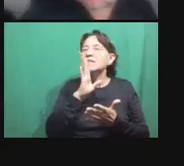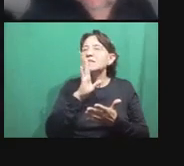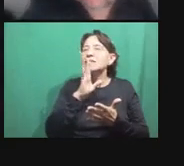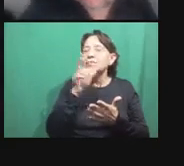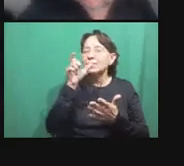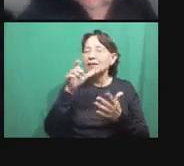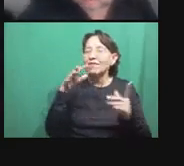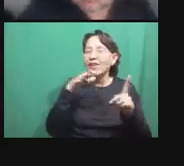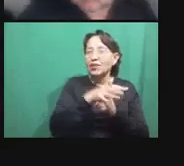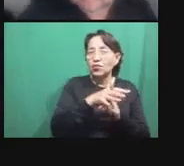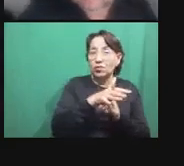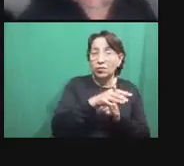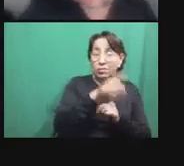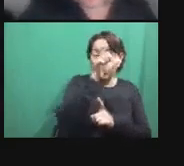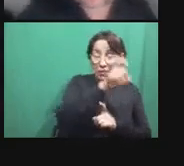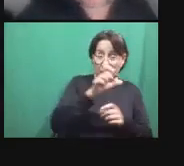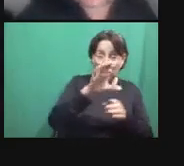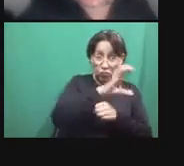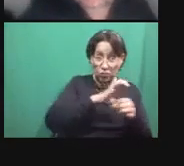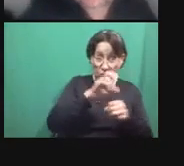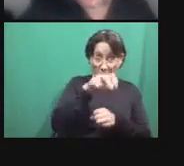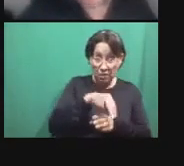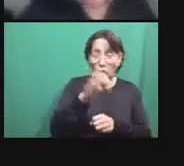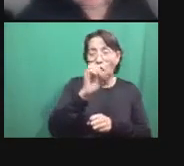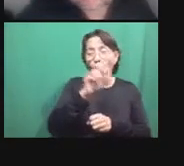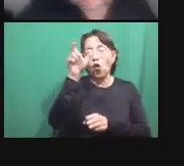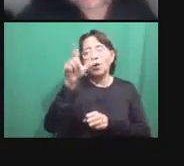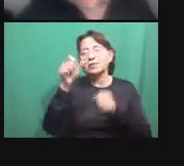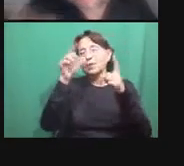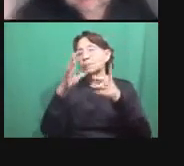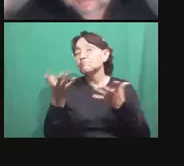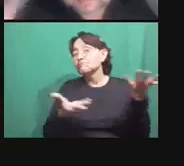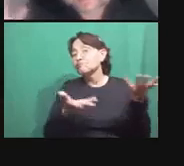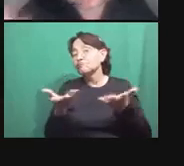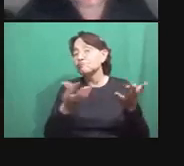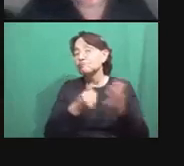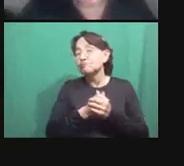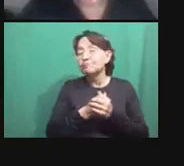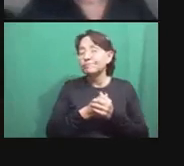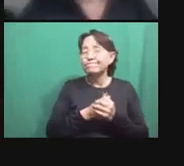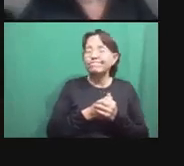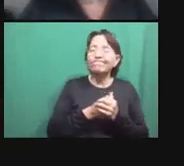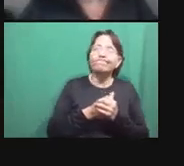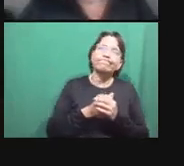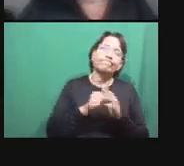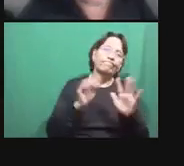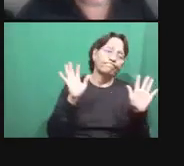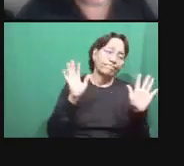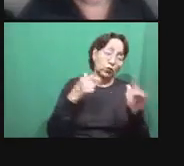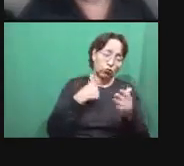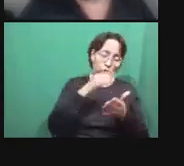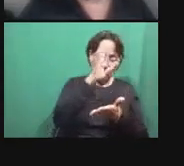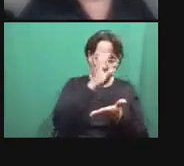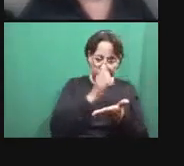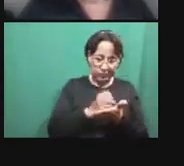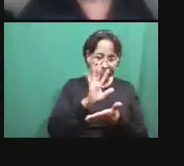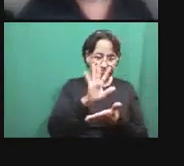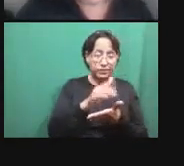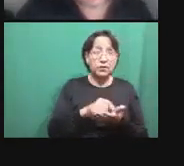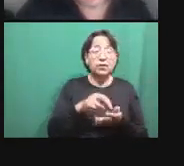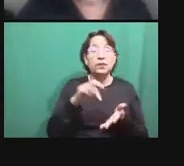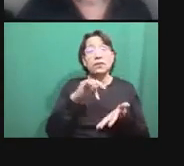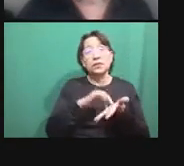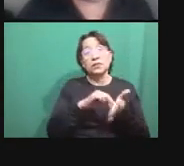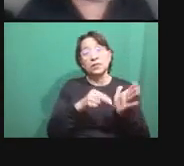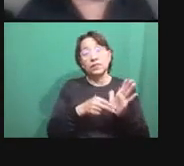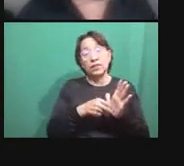eso es lo que va a pasar. En mi opinión, pues, podría literalmente deshacerse la ciudad y volverse a ser y no hay nada sagrado.